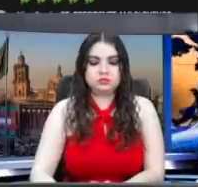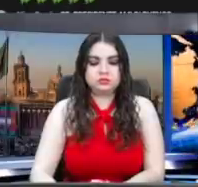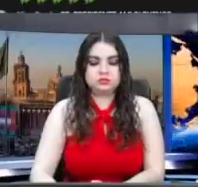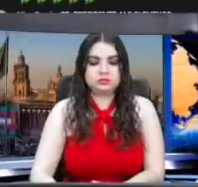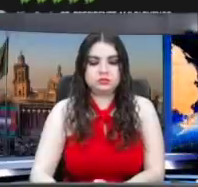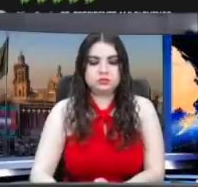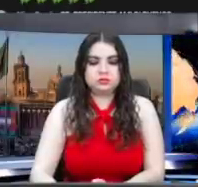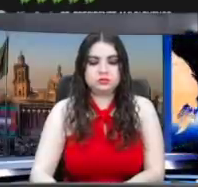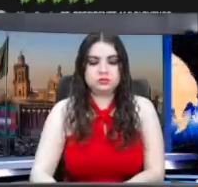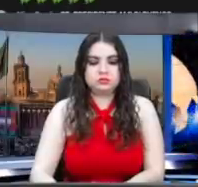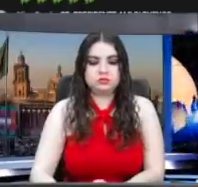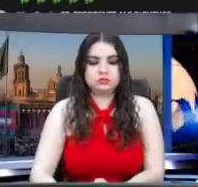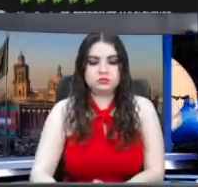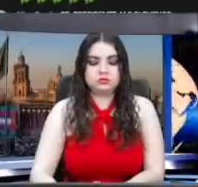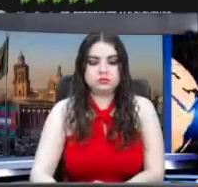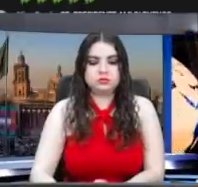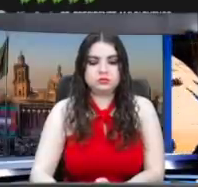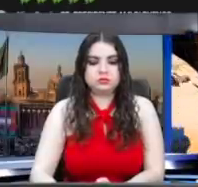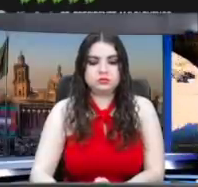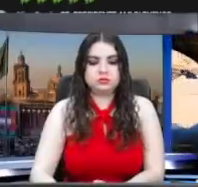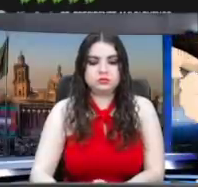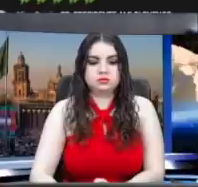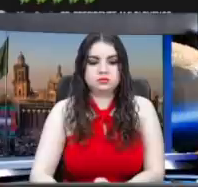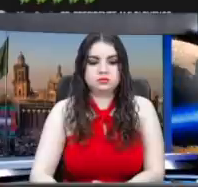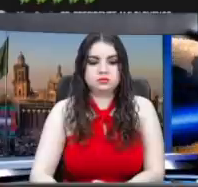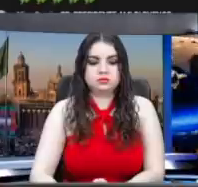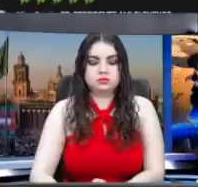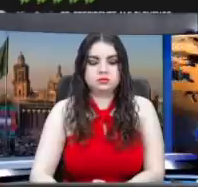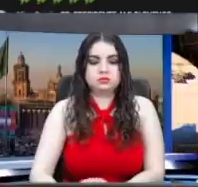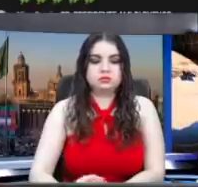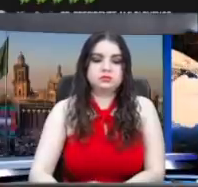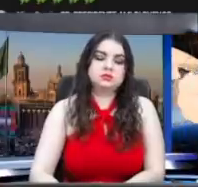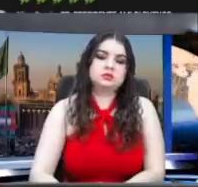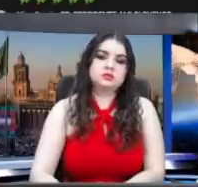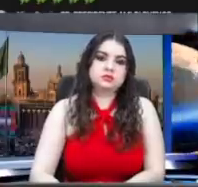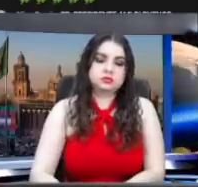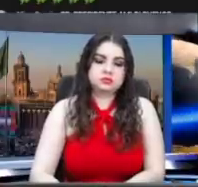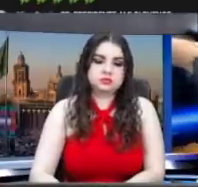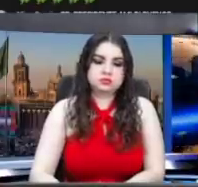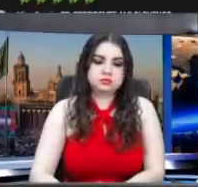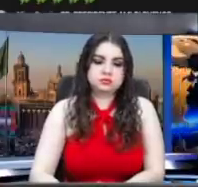son más los fallecidos de acuerdo a la población